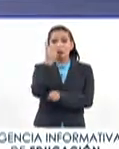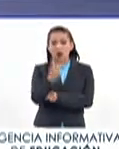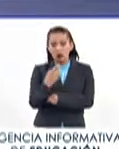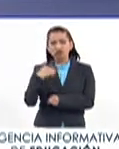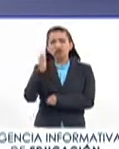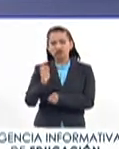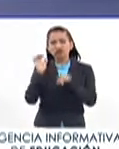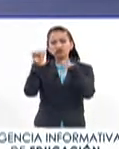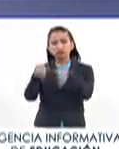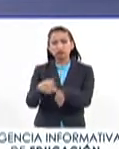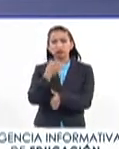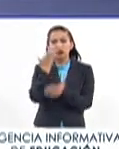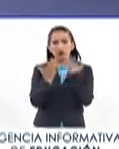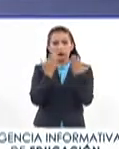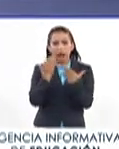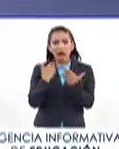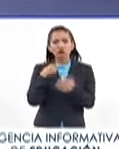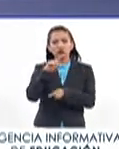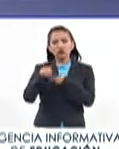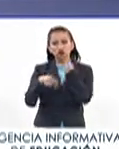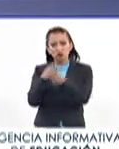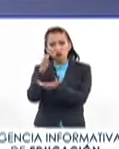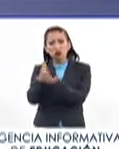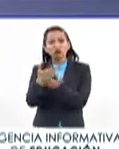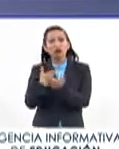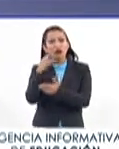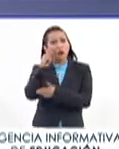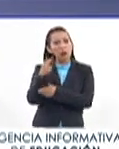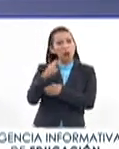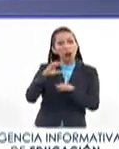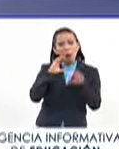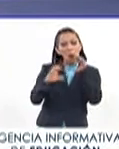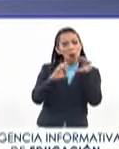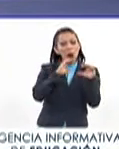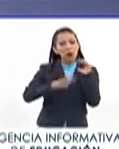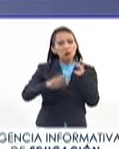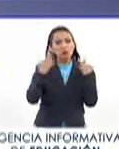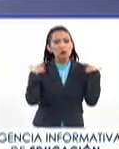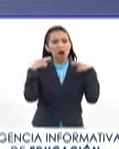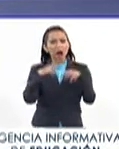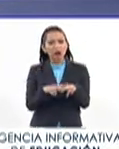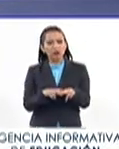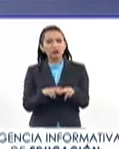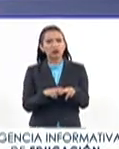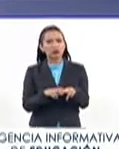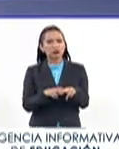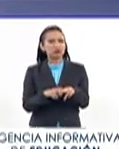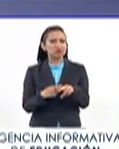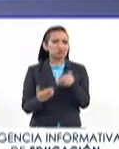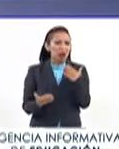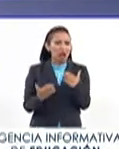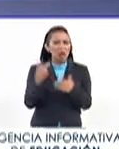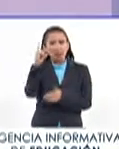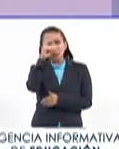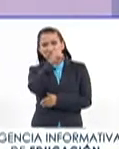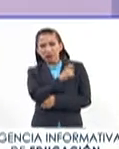nos aceptaron. Pudimos ir ahí y ahora vemos que la comunicación con los maestros es a veces complicada,